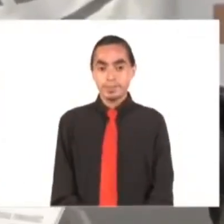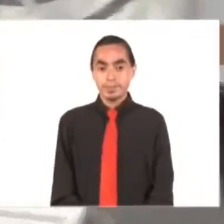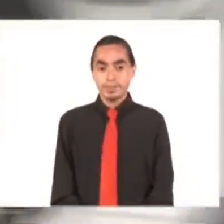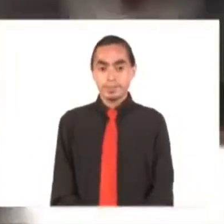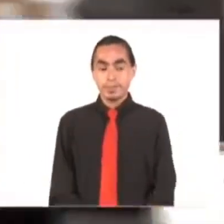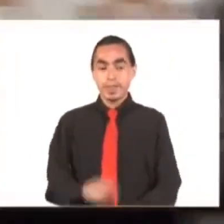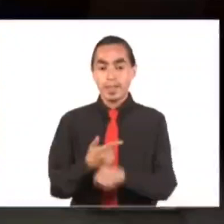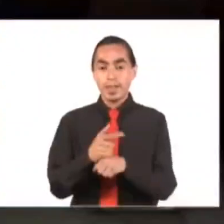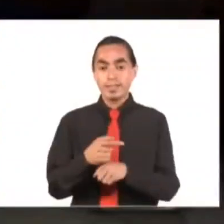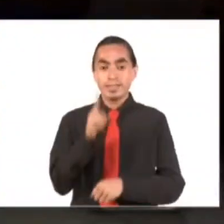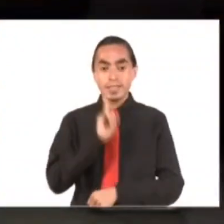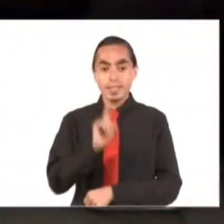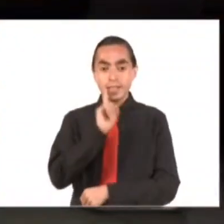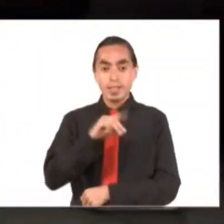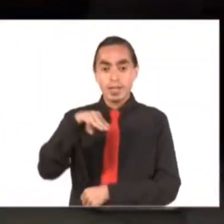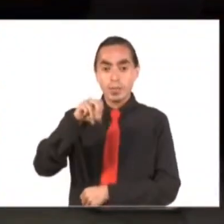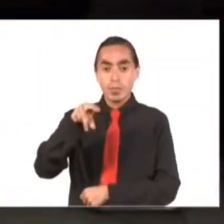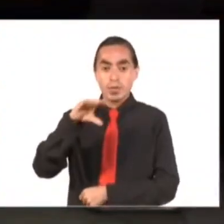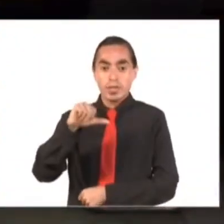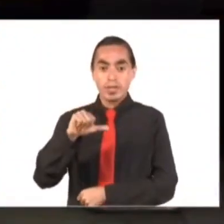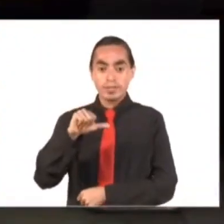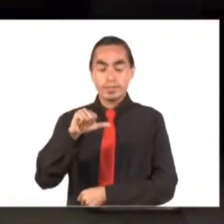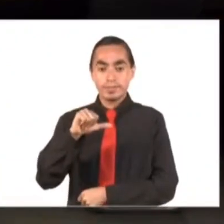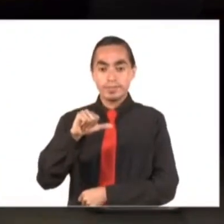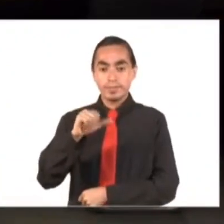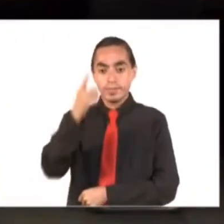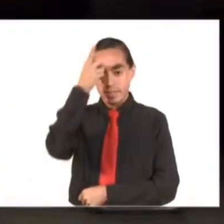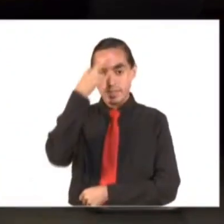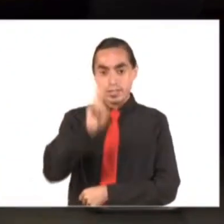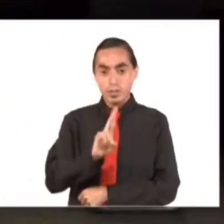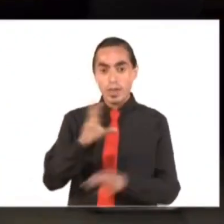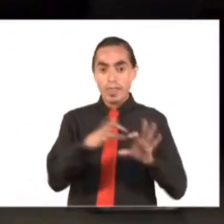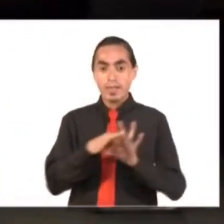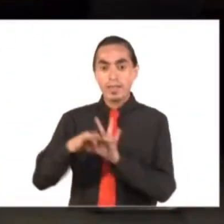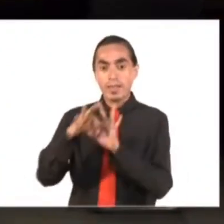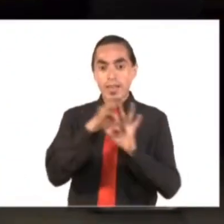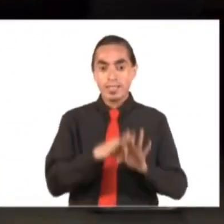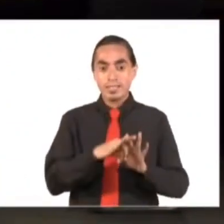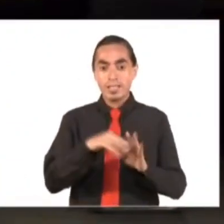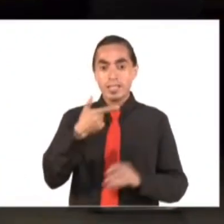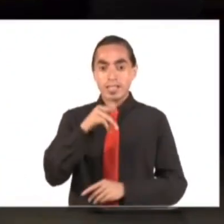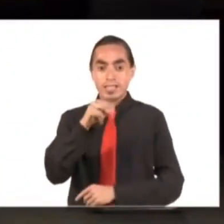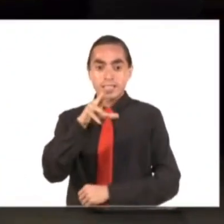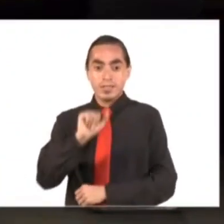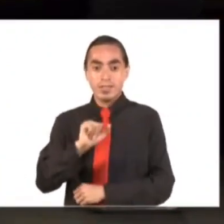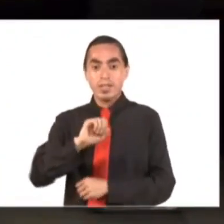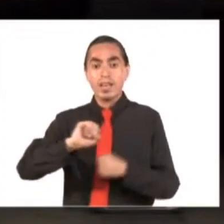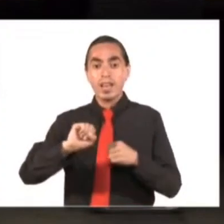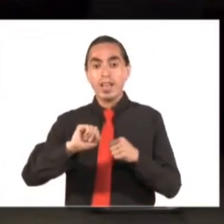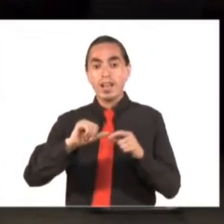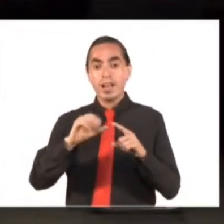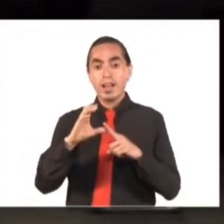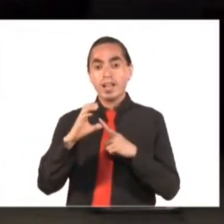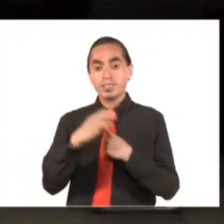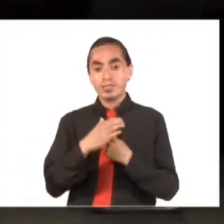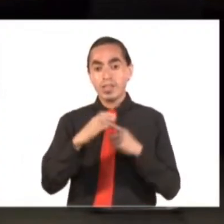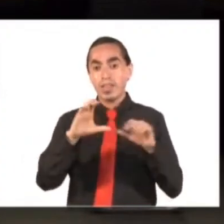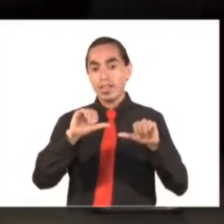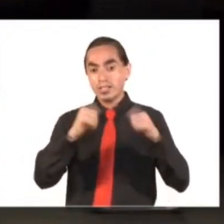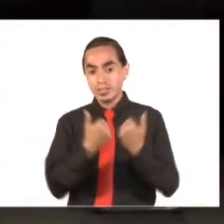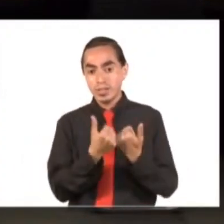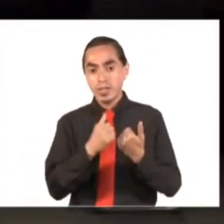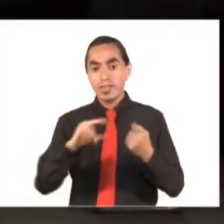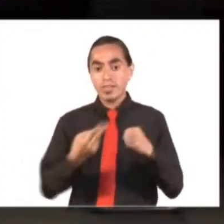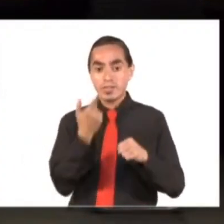La licenciada Mónica Leñero Álvarez, directora de Enlace Legislativo de la Asociación Nacional de Tiendas de Autoservicio y